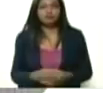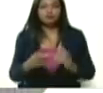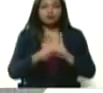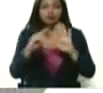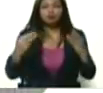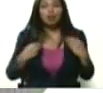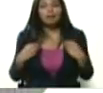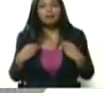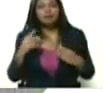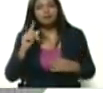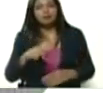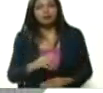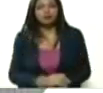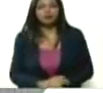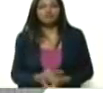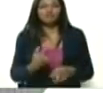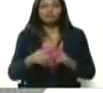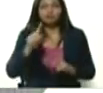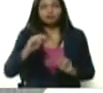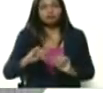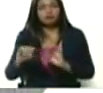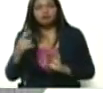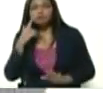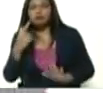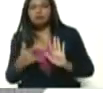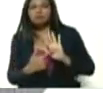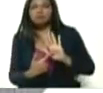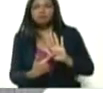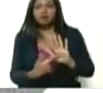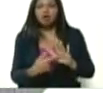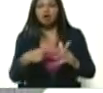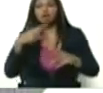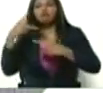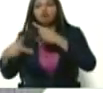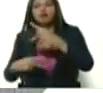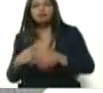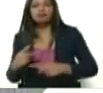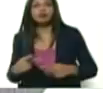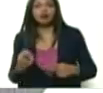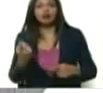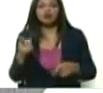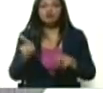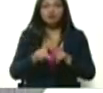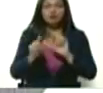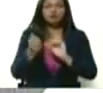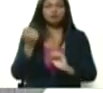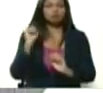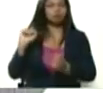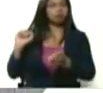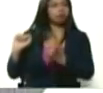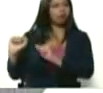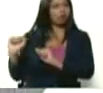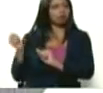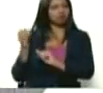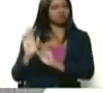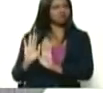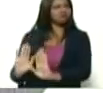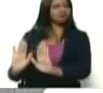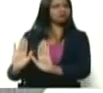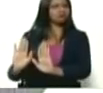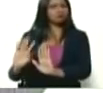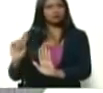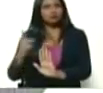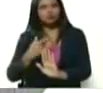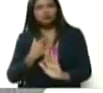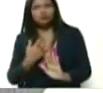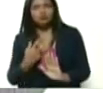vida, pero que también está evidenciando políticas de xenofobia, de repudio, de rechazo